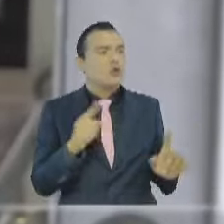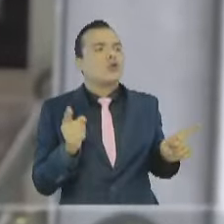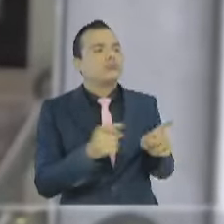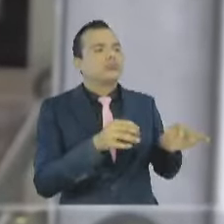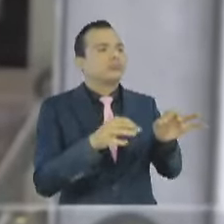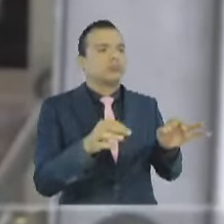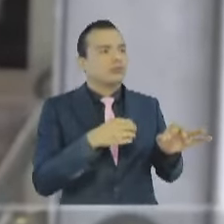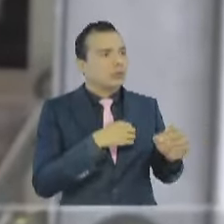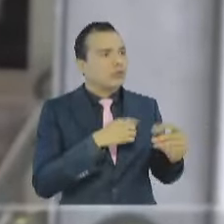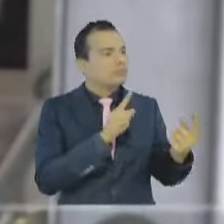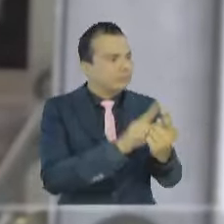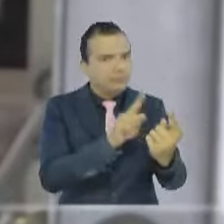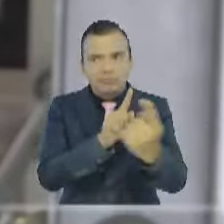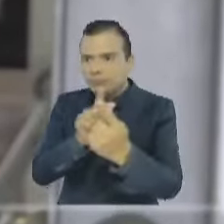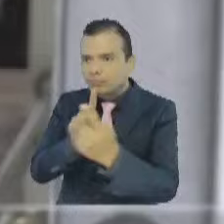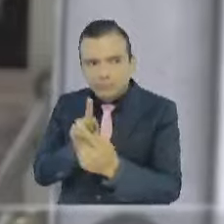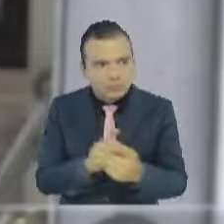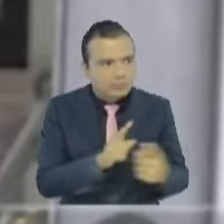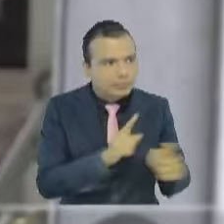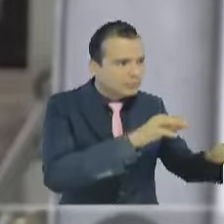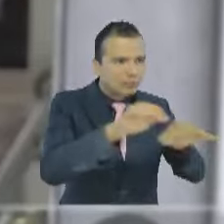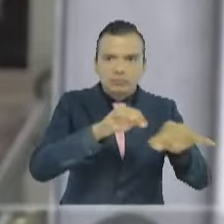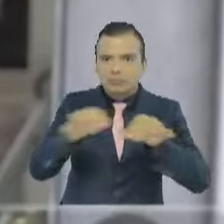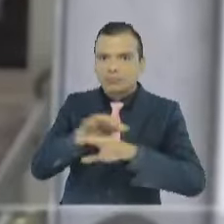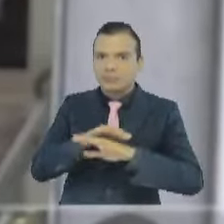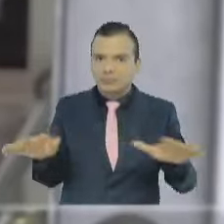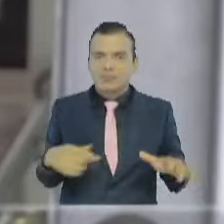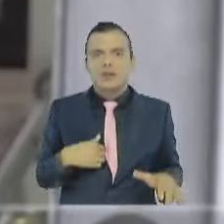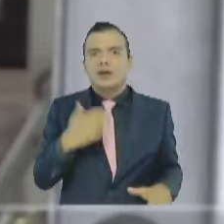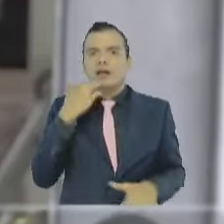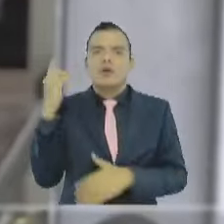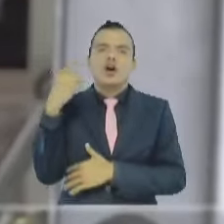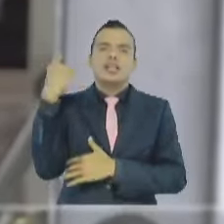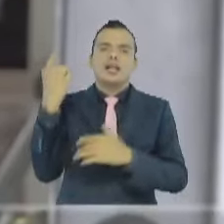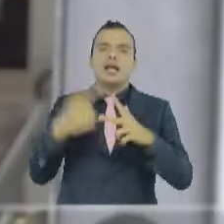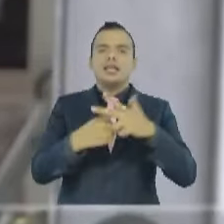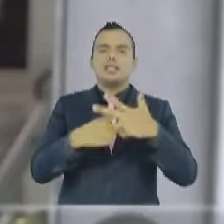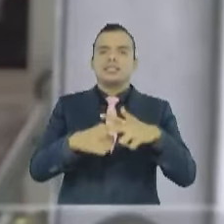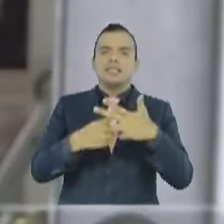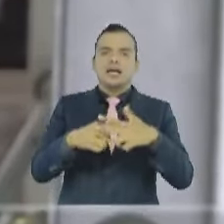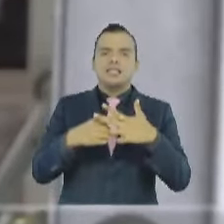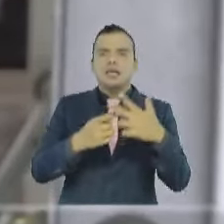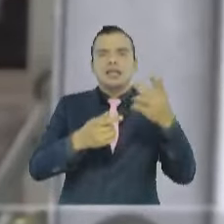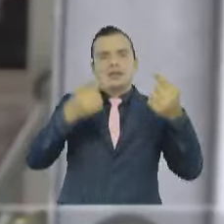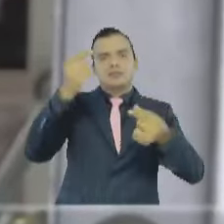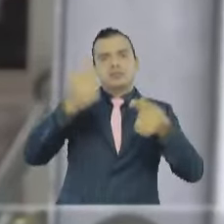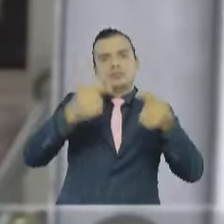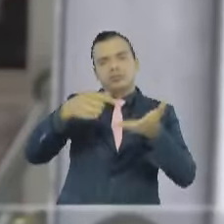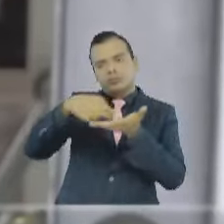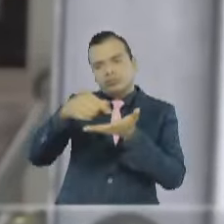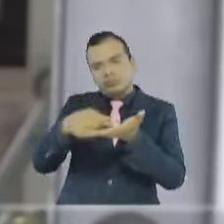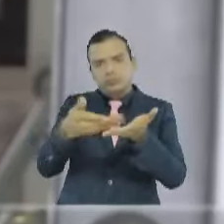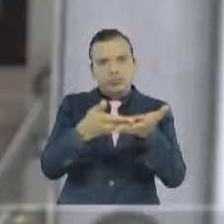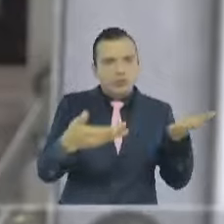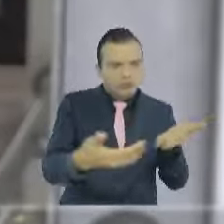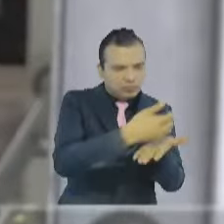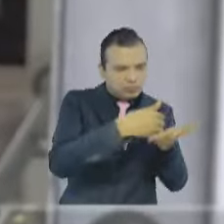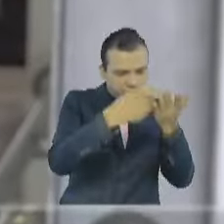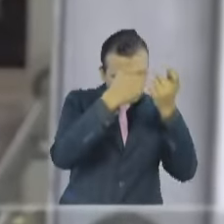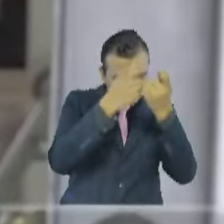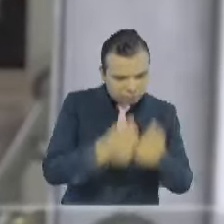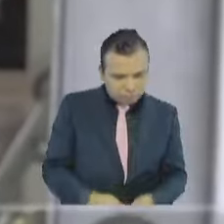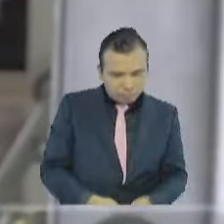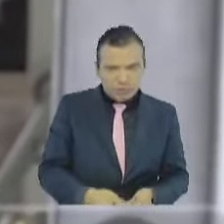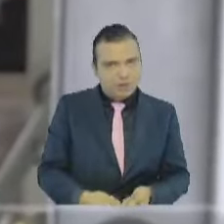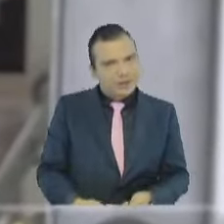un taller en costos. Pero cuando va a la empresa, cuando llego a mi peluquería y voy a hacer ya el costeo de cuánto